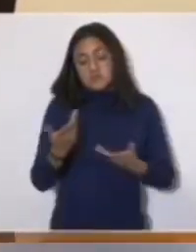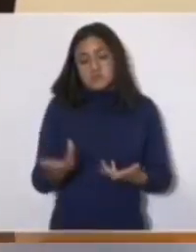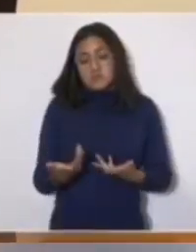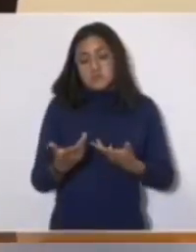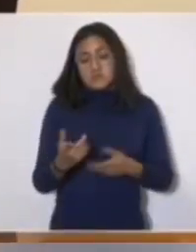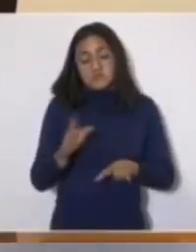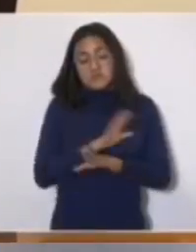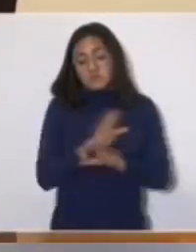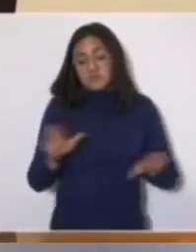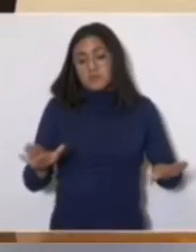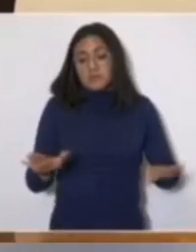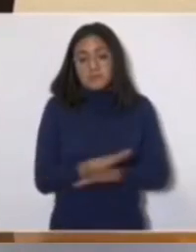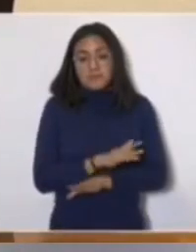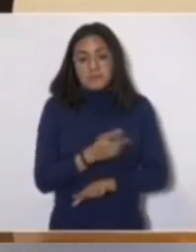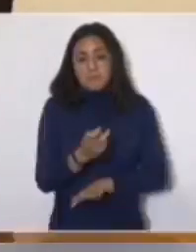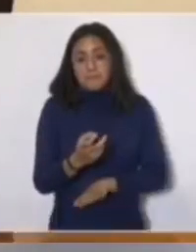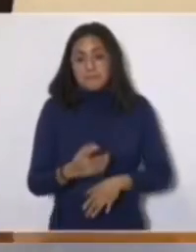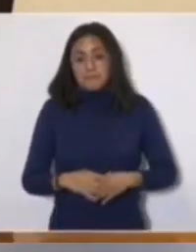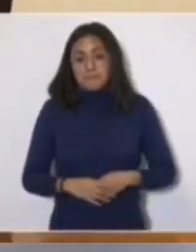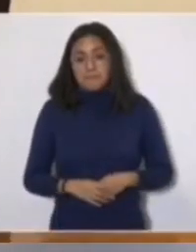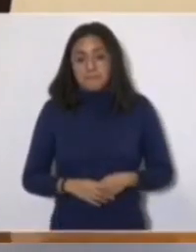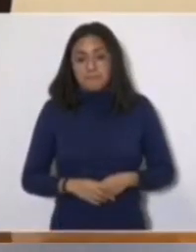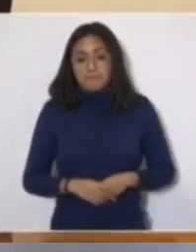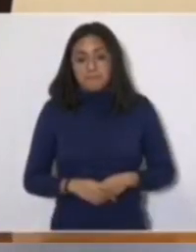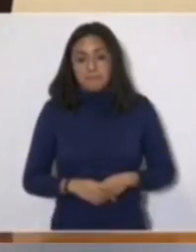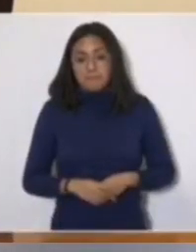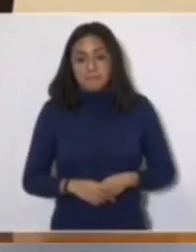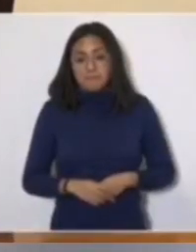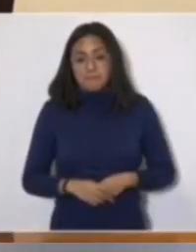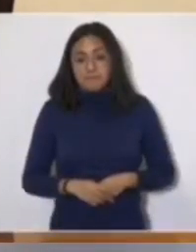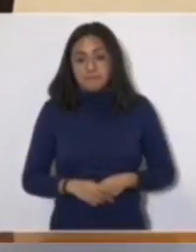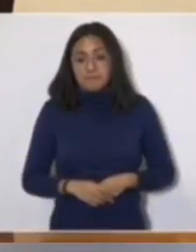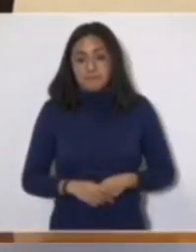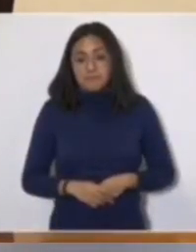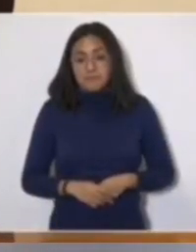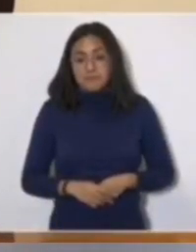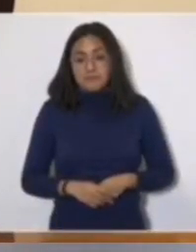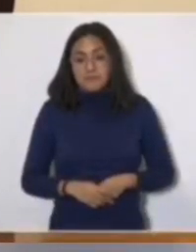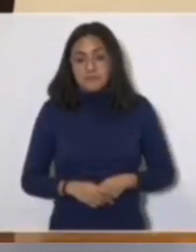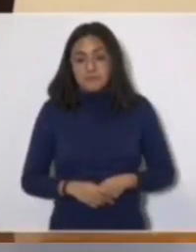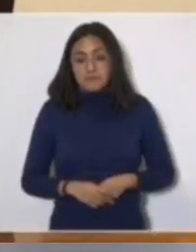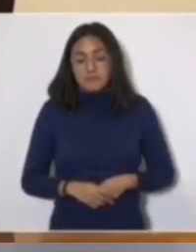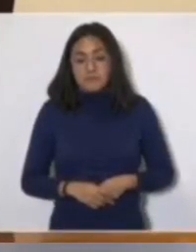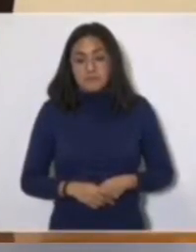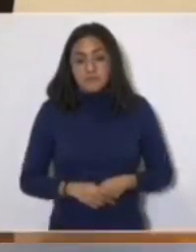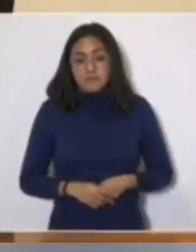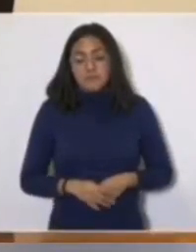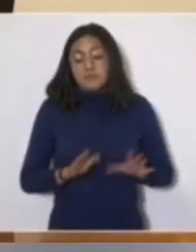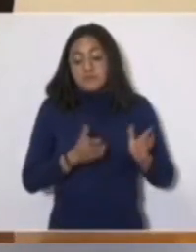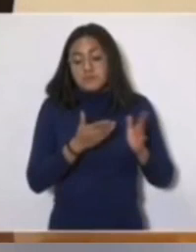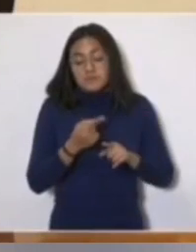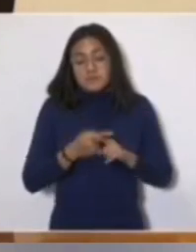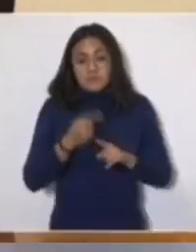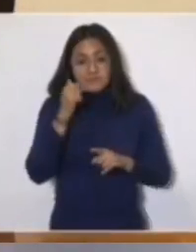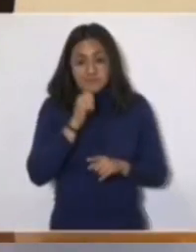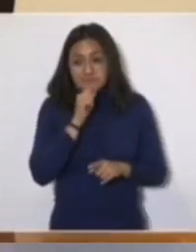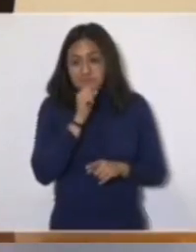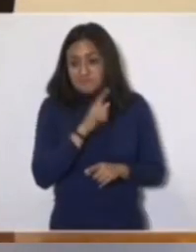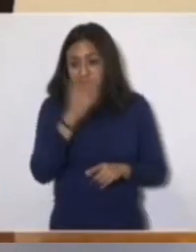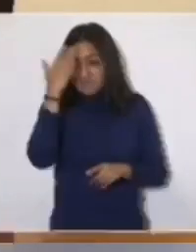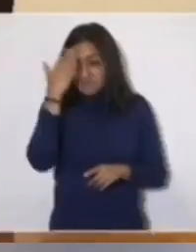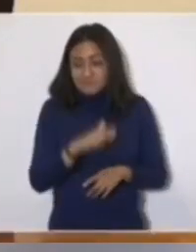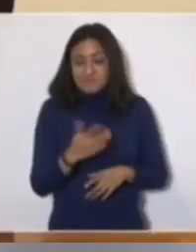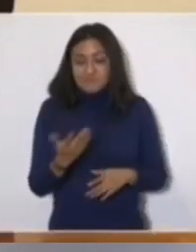ungar otra vez al llegaron ya llegaron los de siempre